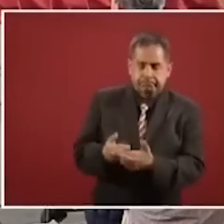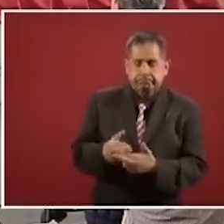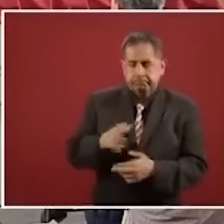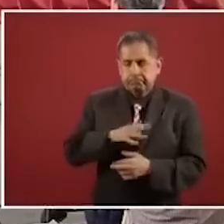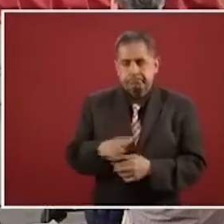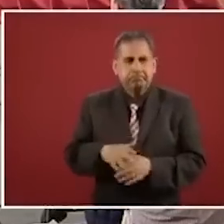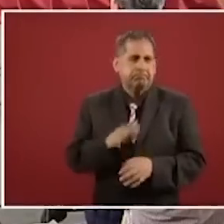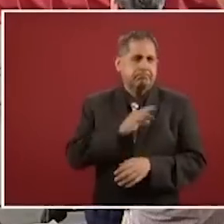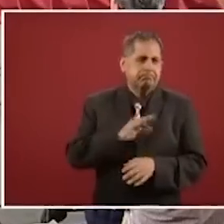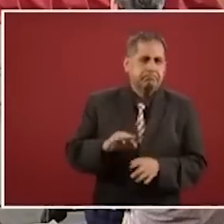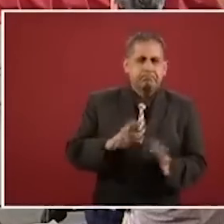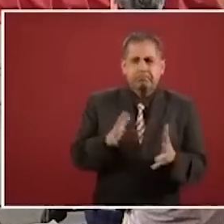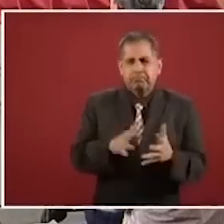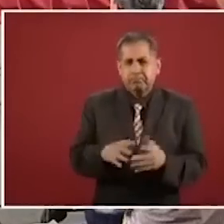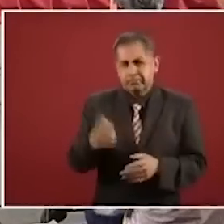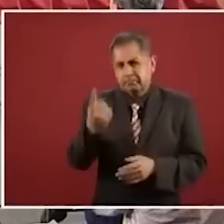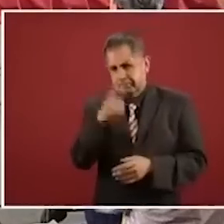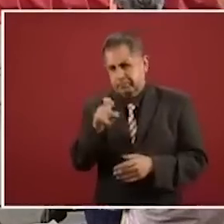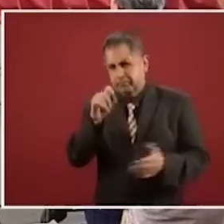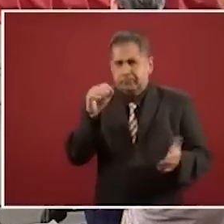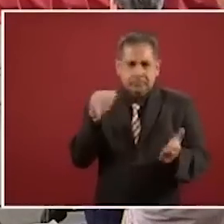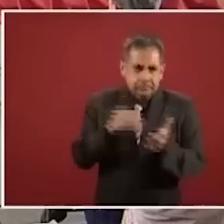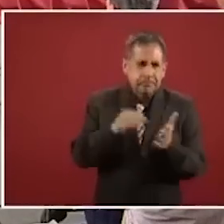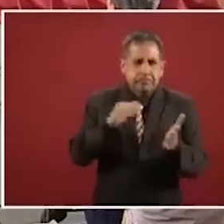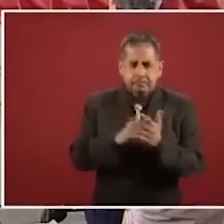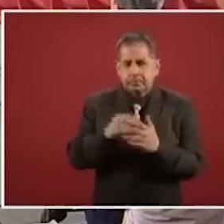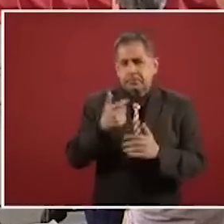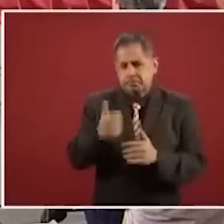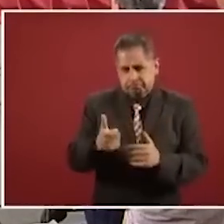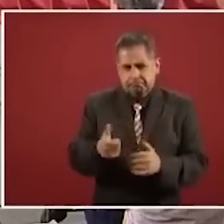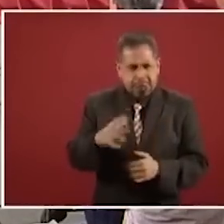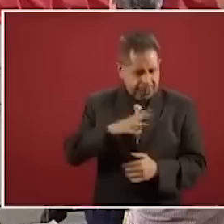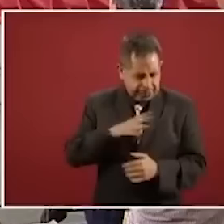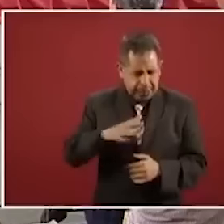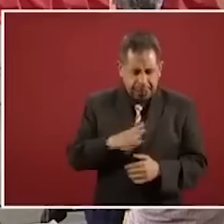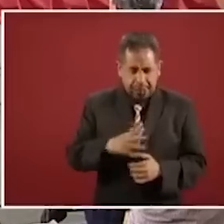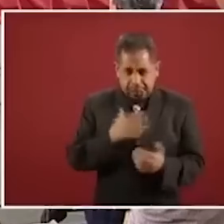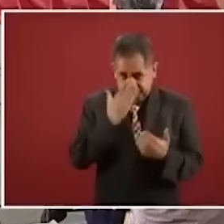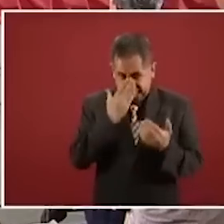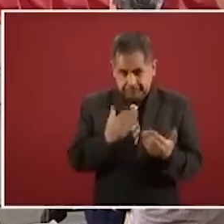alrededor de 120 mil millones de pesos.